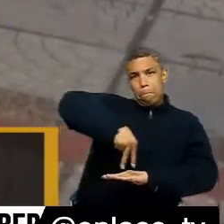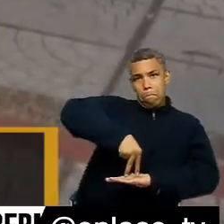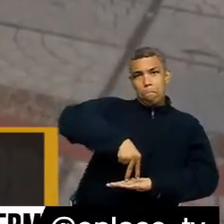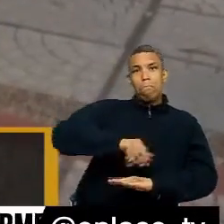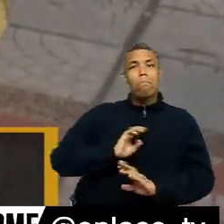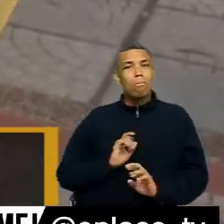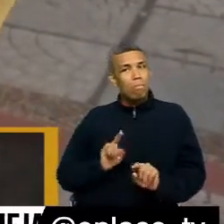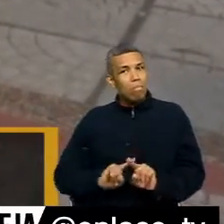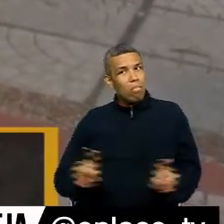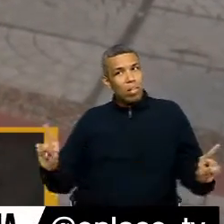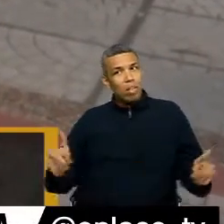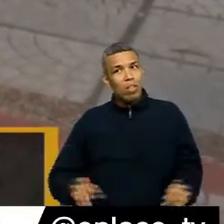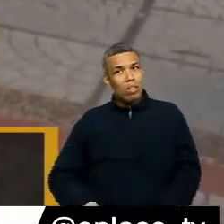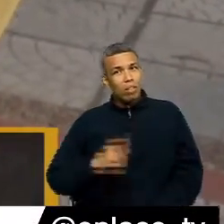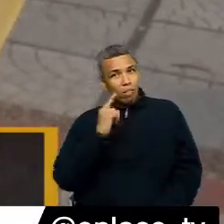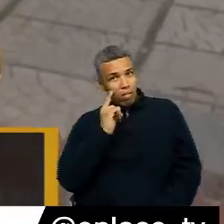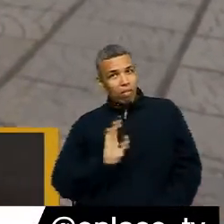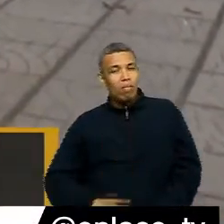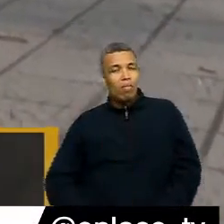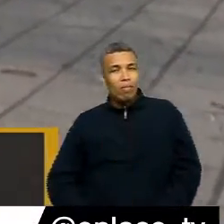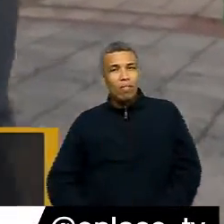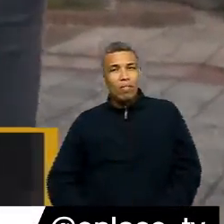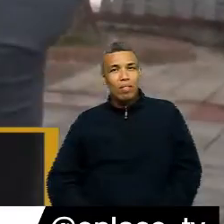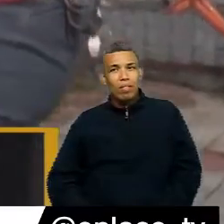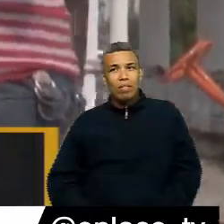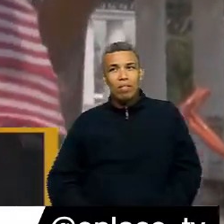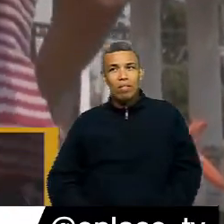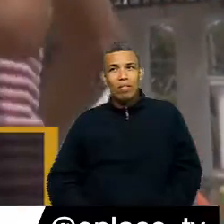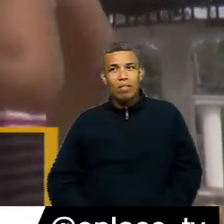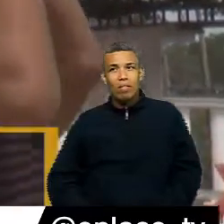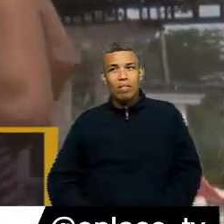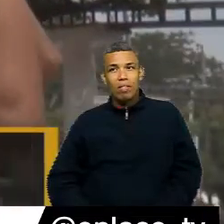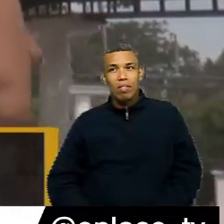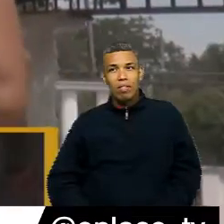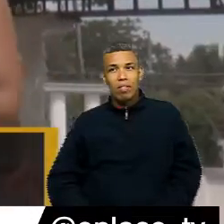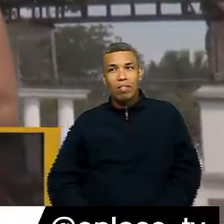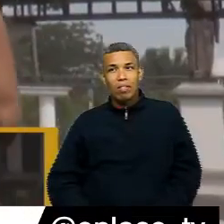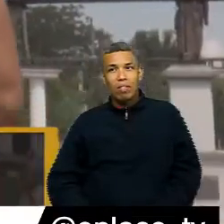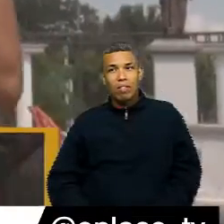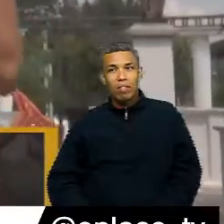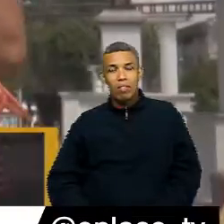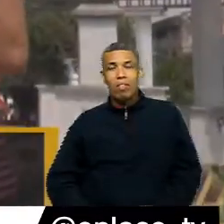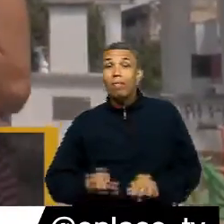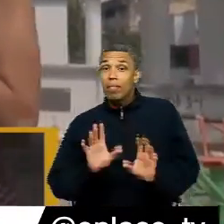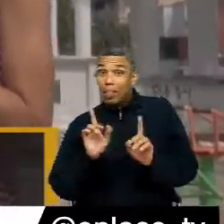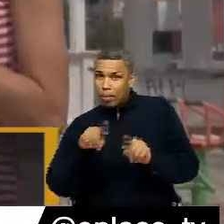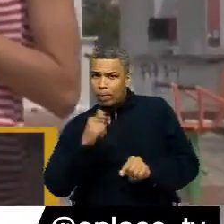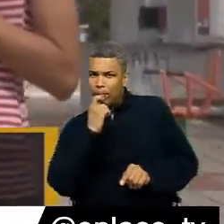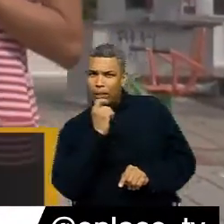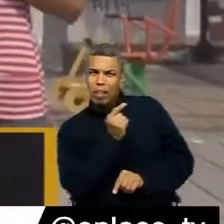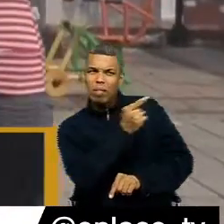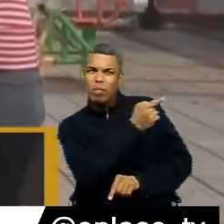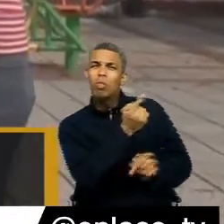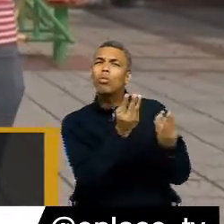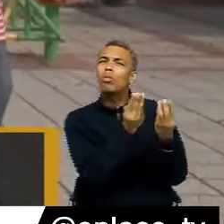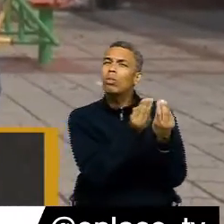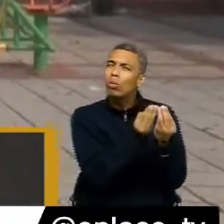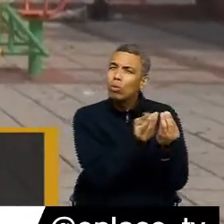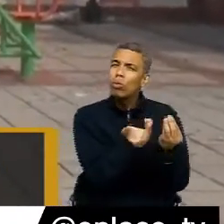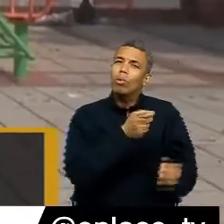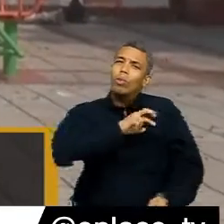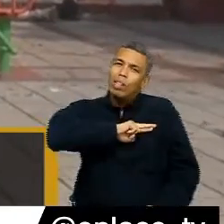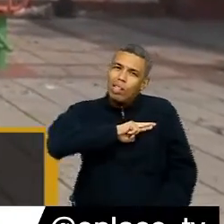cuando se mueve solo. De la misma forma, quisimos preguntarle a las autoridades eclesiásticas qué